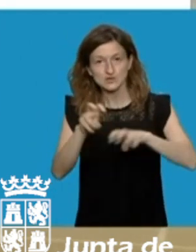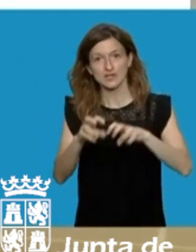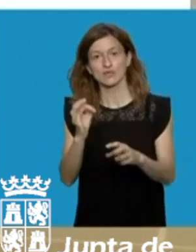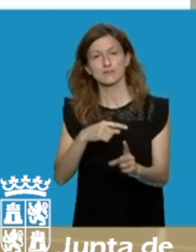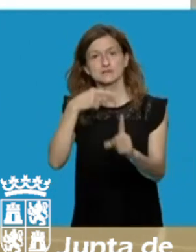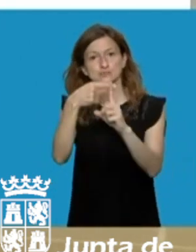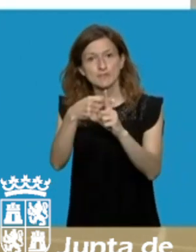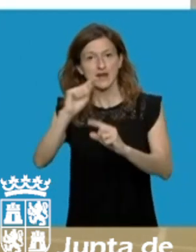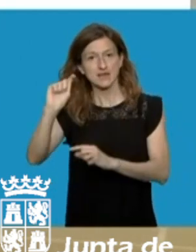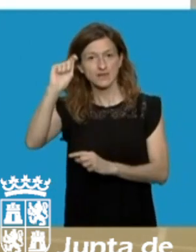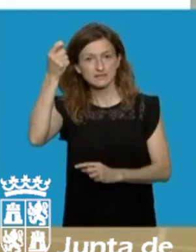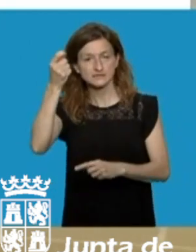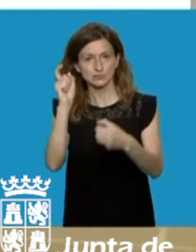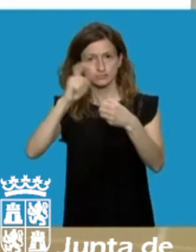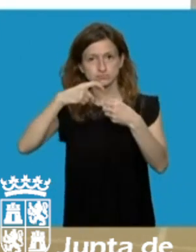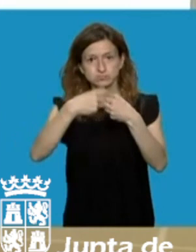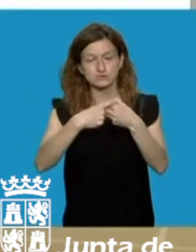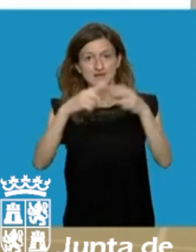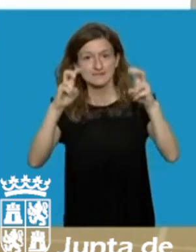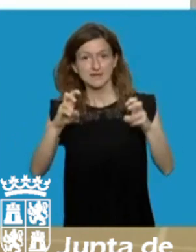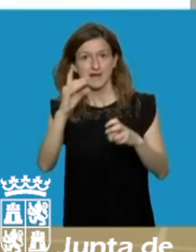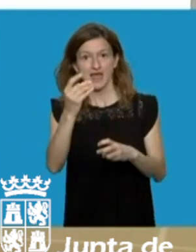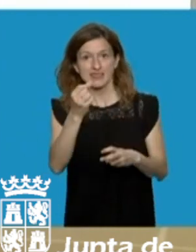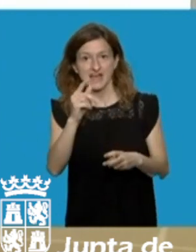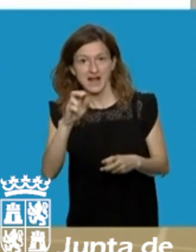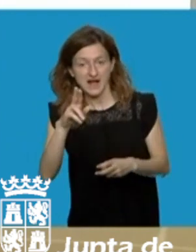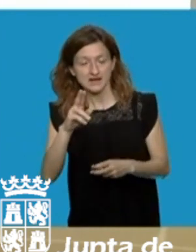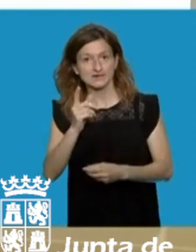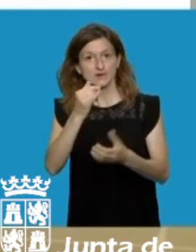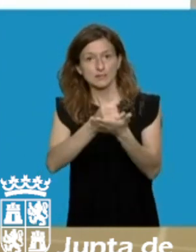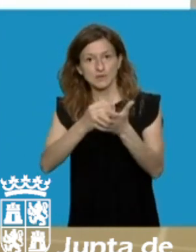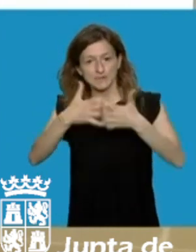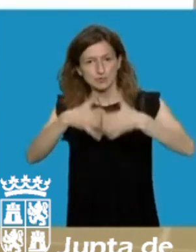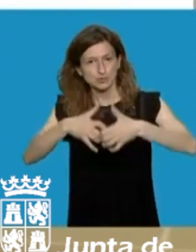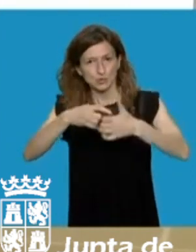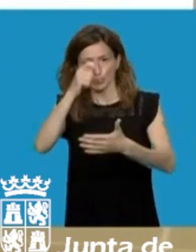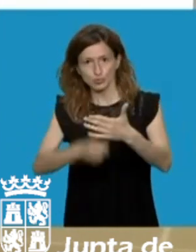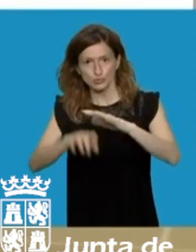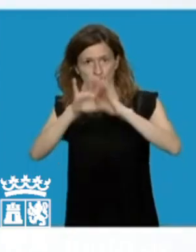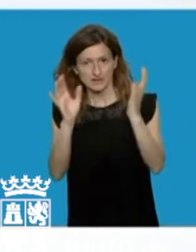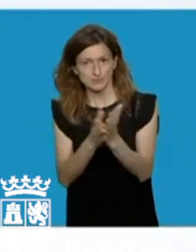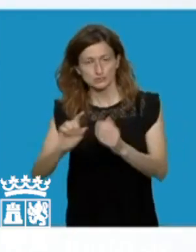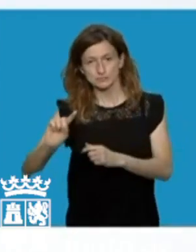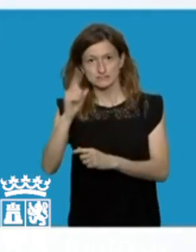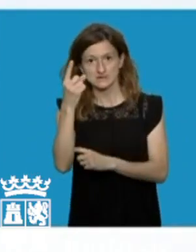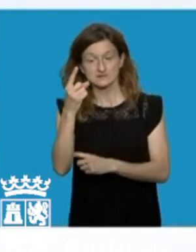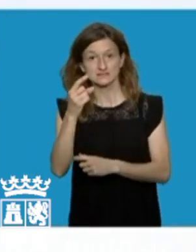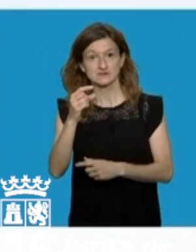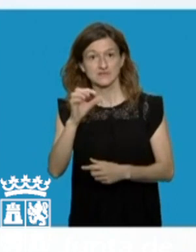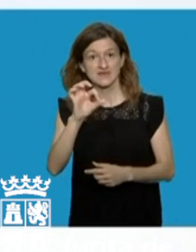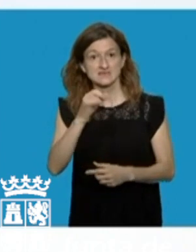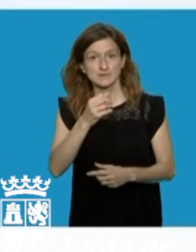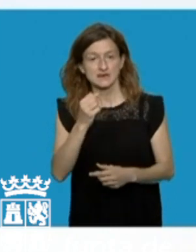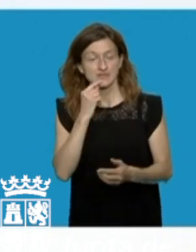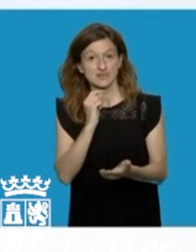sumar sus exitosas participaciones en el Rally Dakar, la prueba de botón más dura del mundo, de la que su creador, Thierry Sabine, afirmó que es un desafío